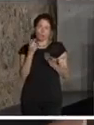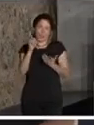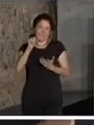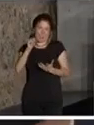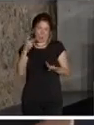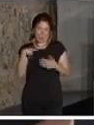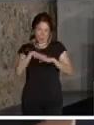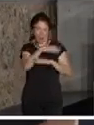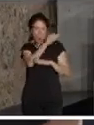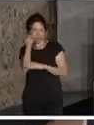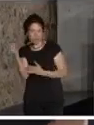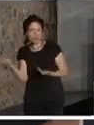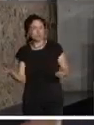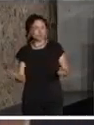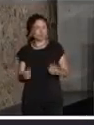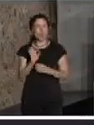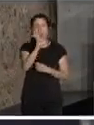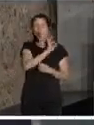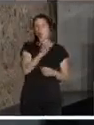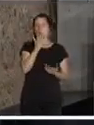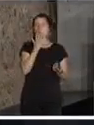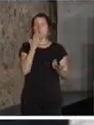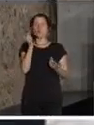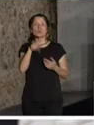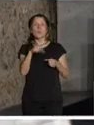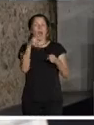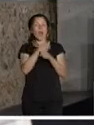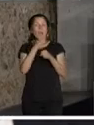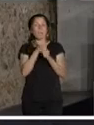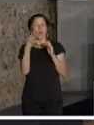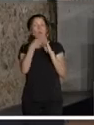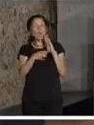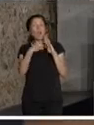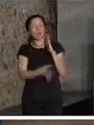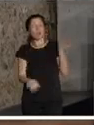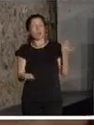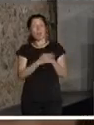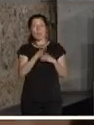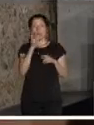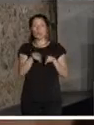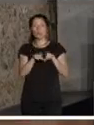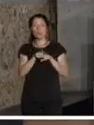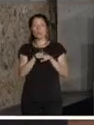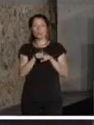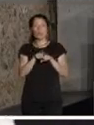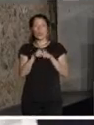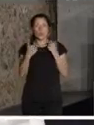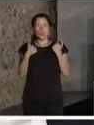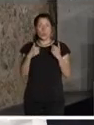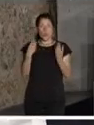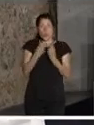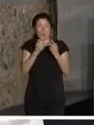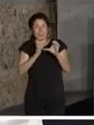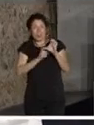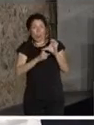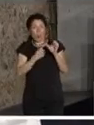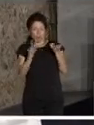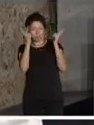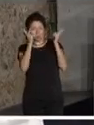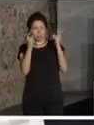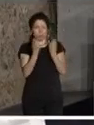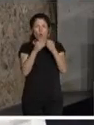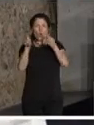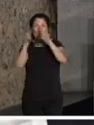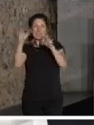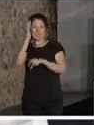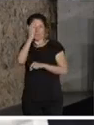jóvenes o que viene también por el empleo de calidad por esas licitaciones temerarias que hace la junta de extremadura con